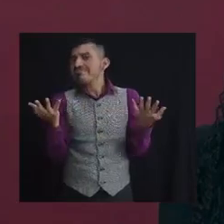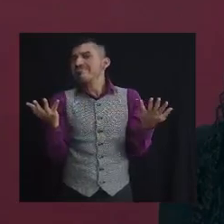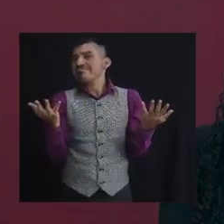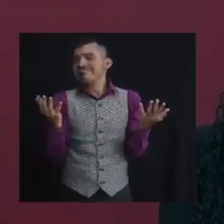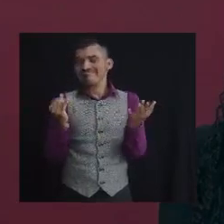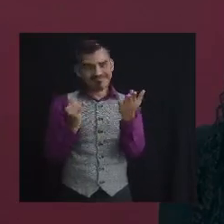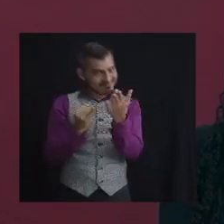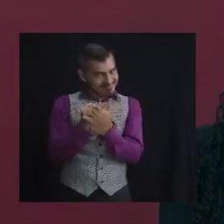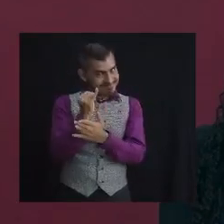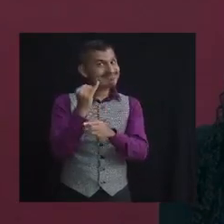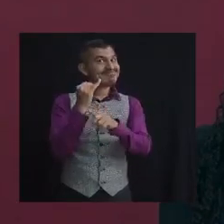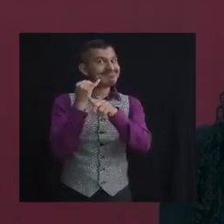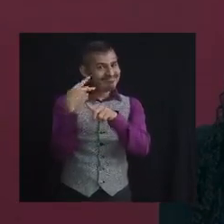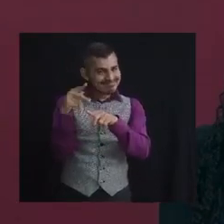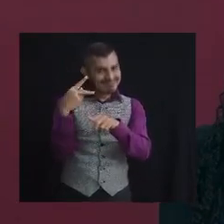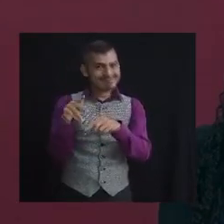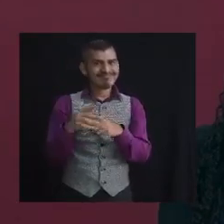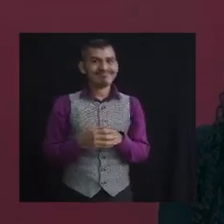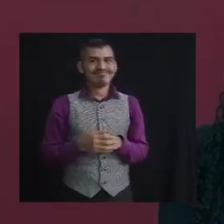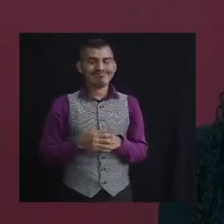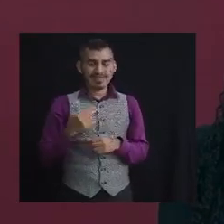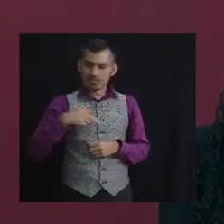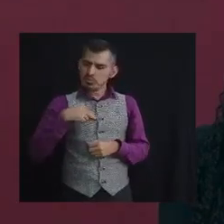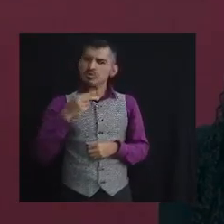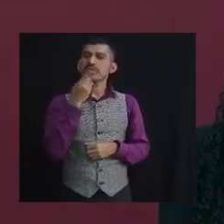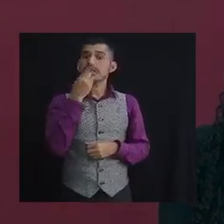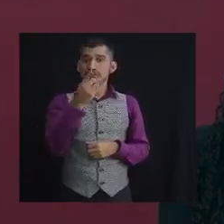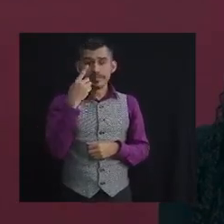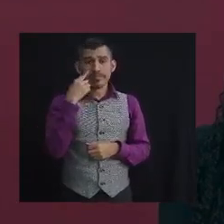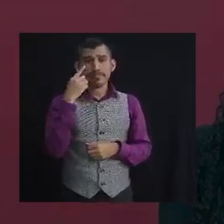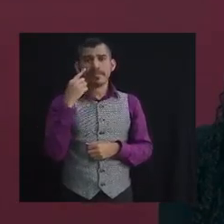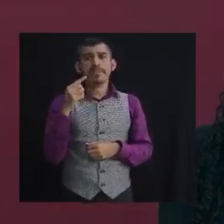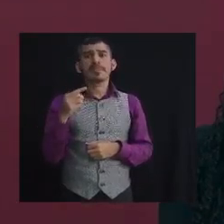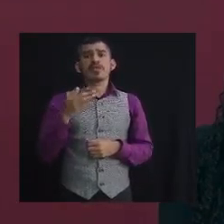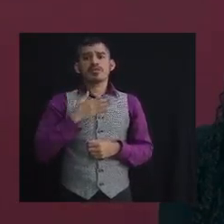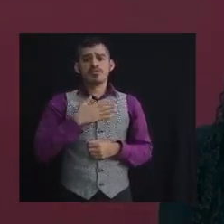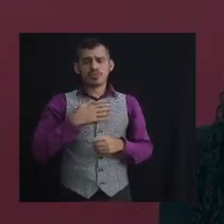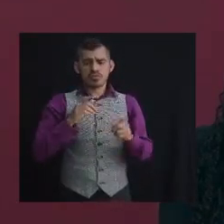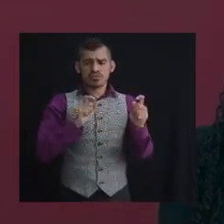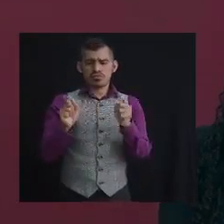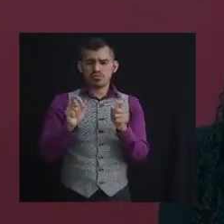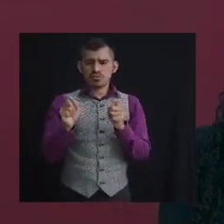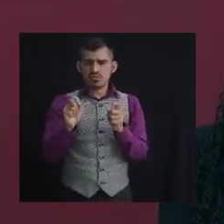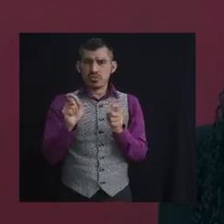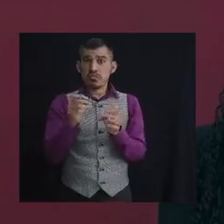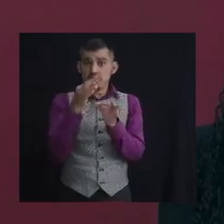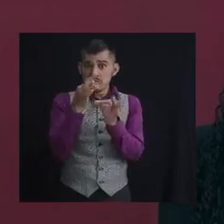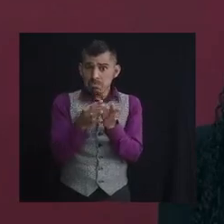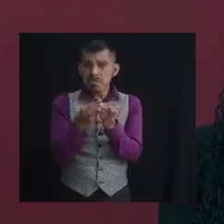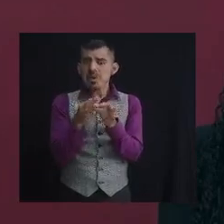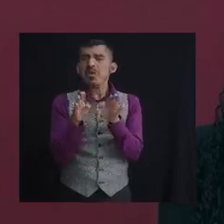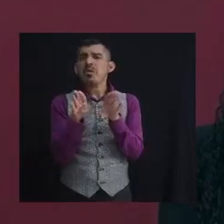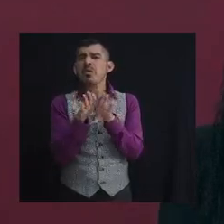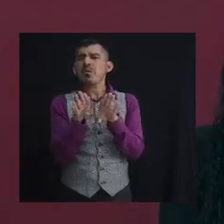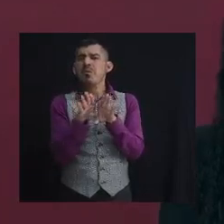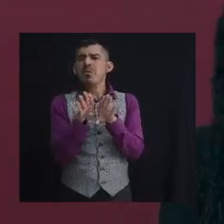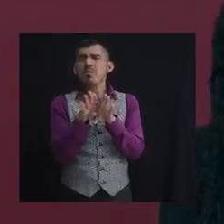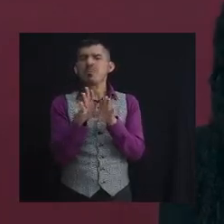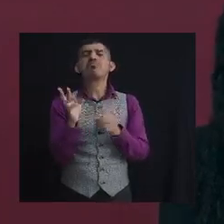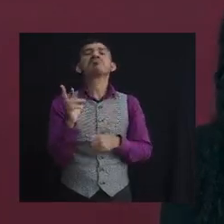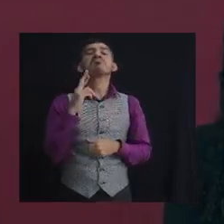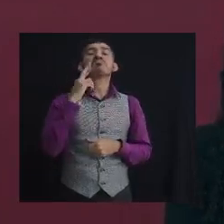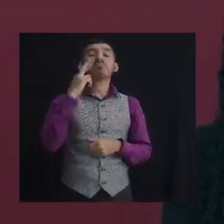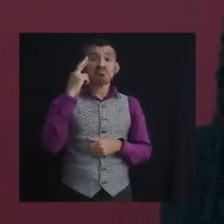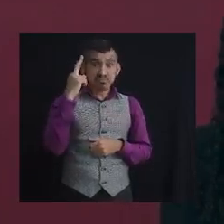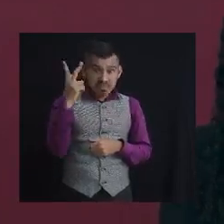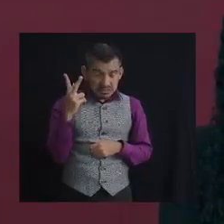momento insistimos en lo que no pudiéramos medir como administración, tampoco podríamos mejorarlo.